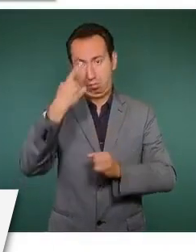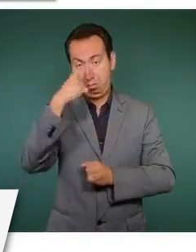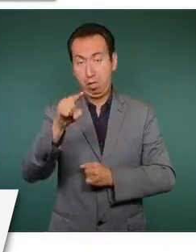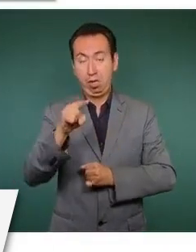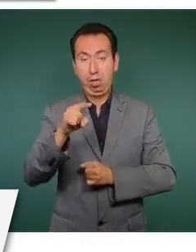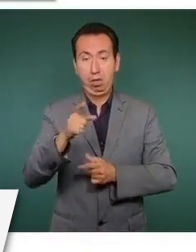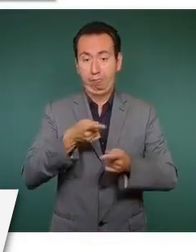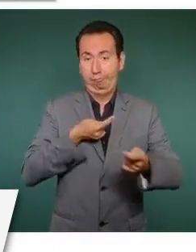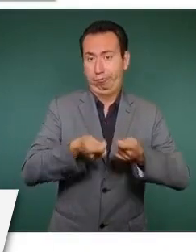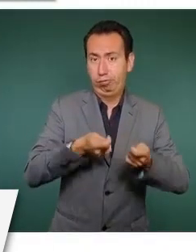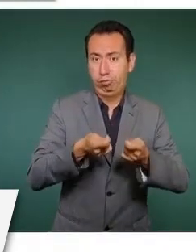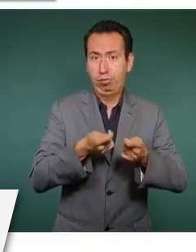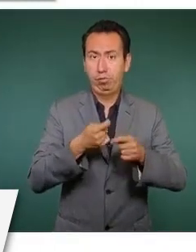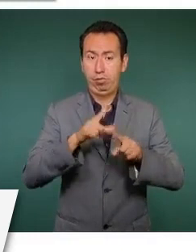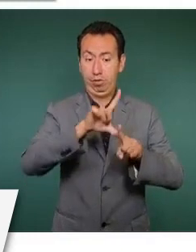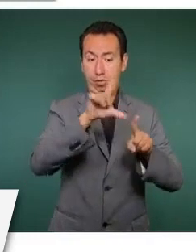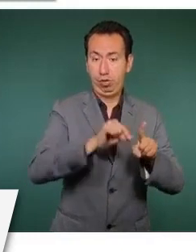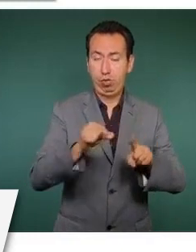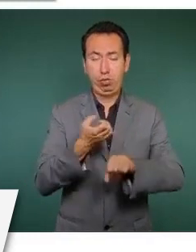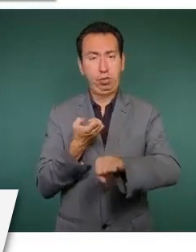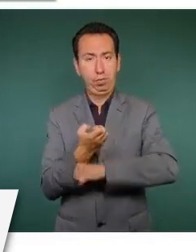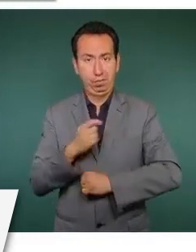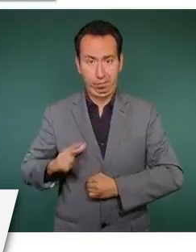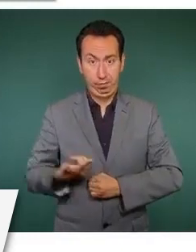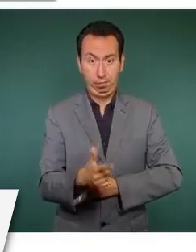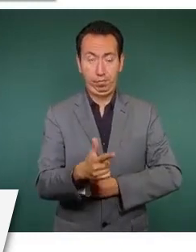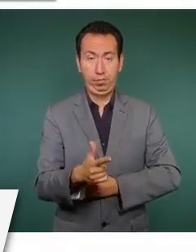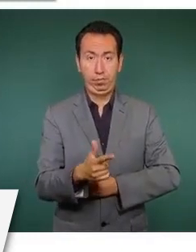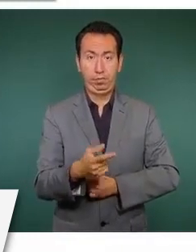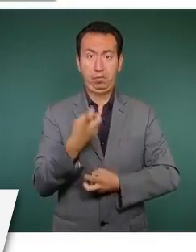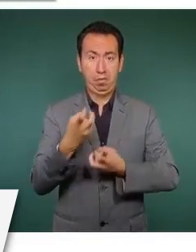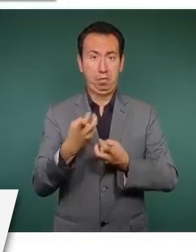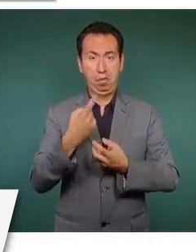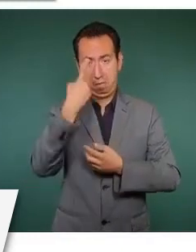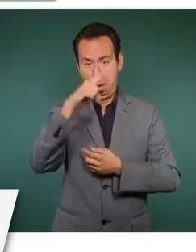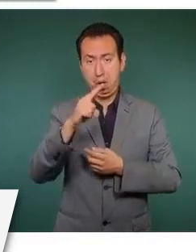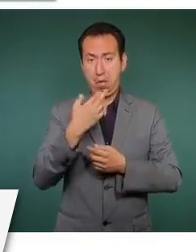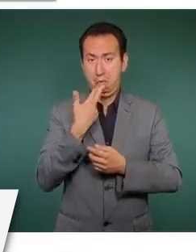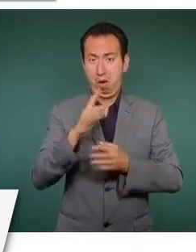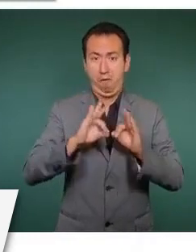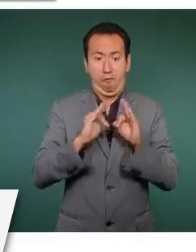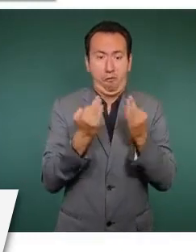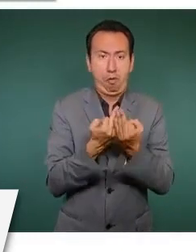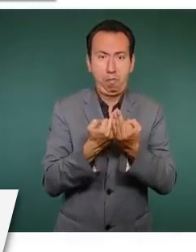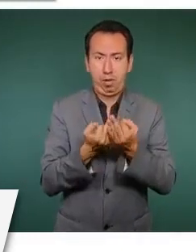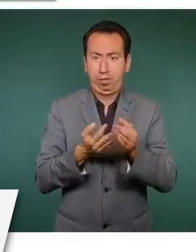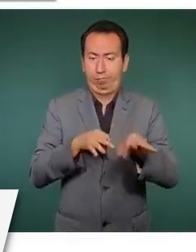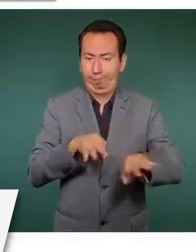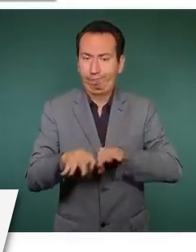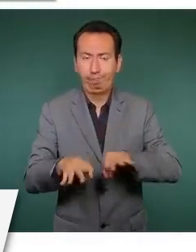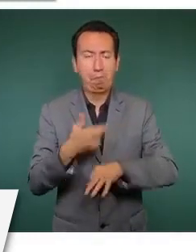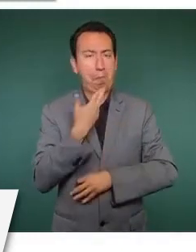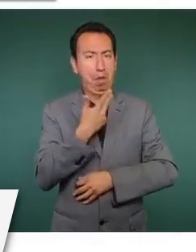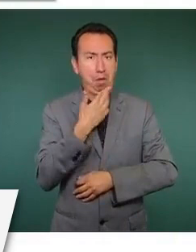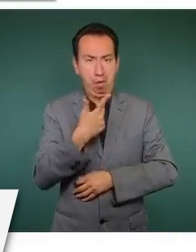coordinados con el Estado y bueno, se han ido mejorando las estrategias, se ha ido